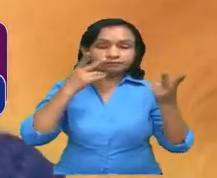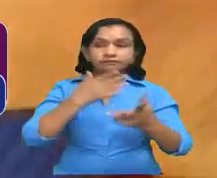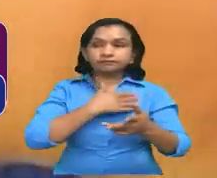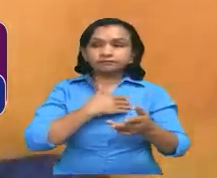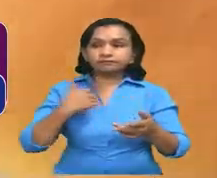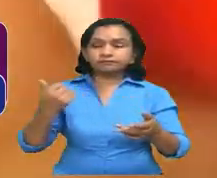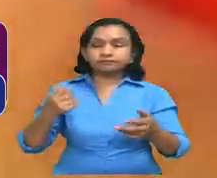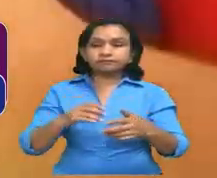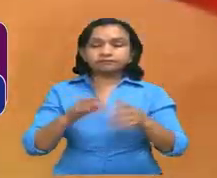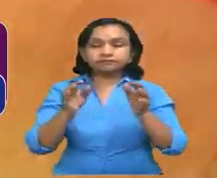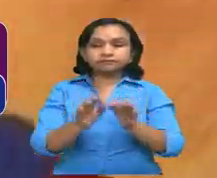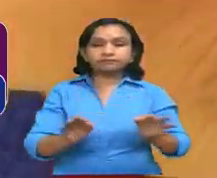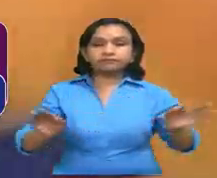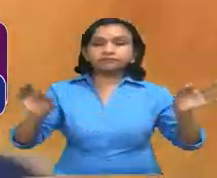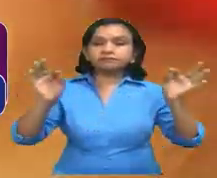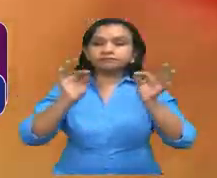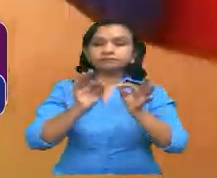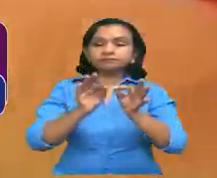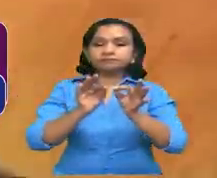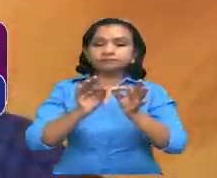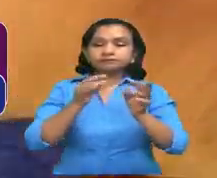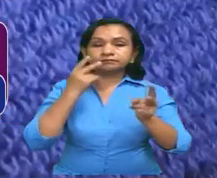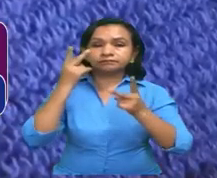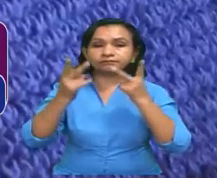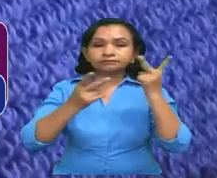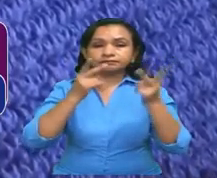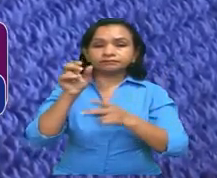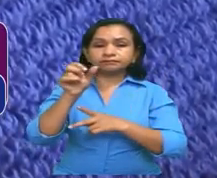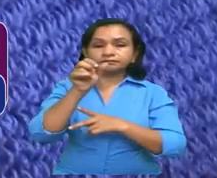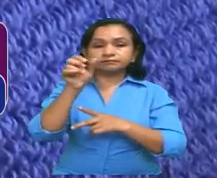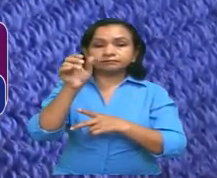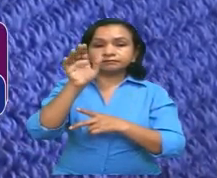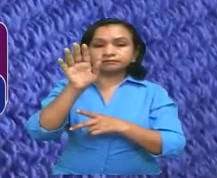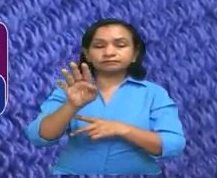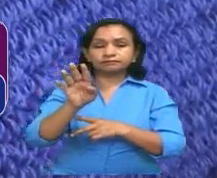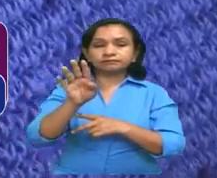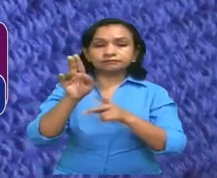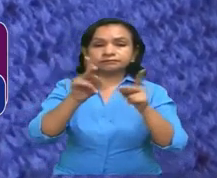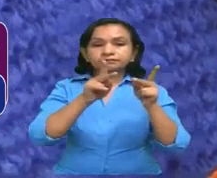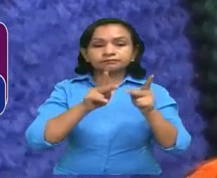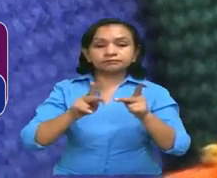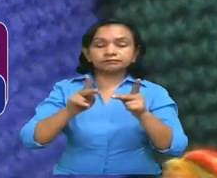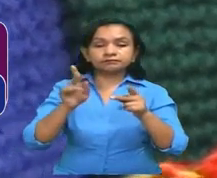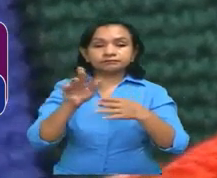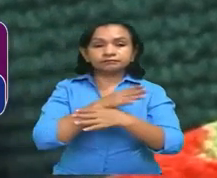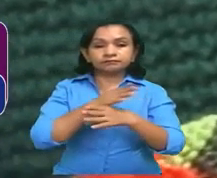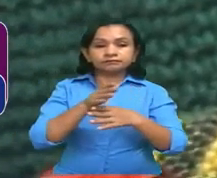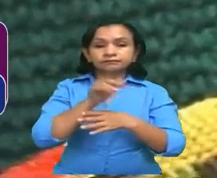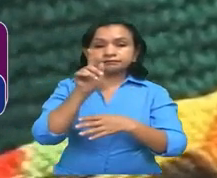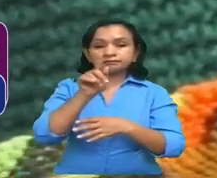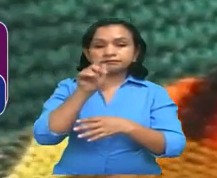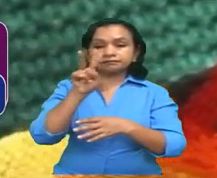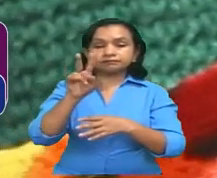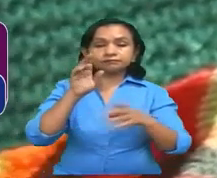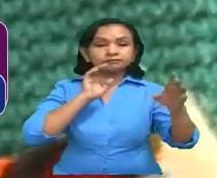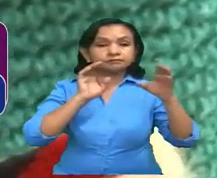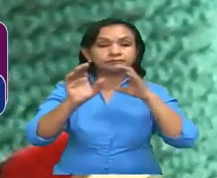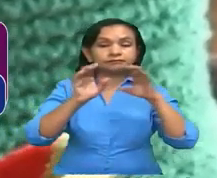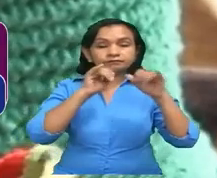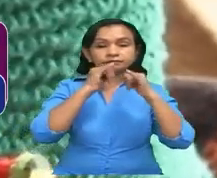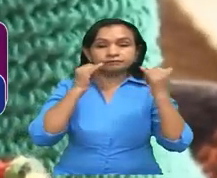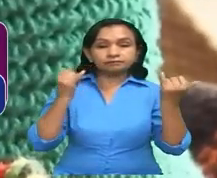el país, saber qué otros atractivos tal vez no conocían que teníamos y que ellos puedan poder ofertar un mejor precio, mejores paquetes, para